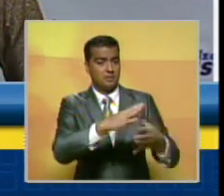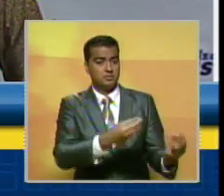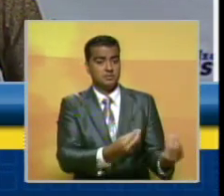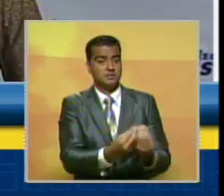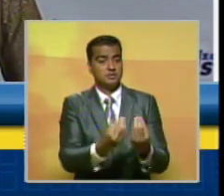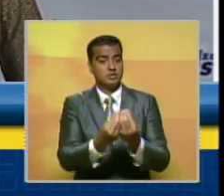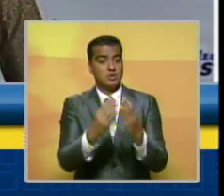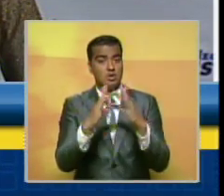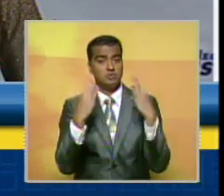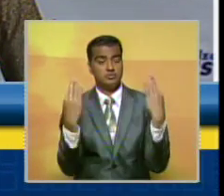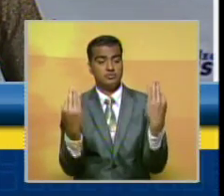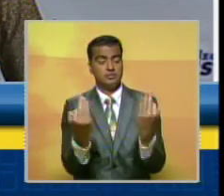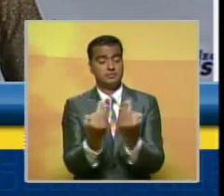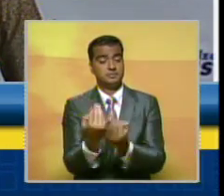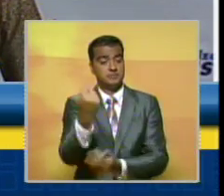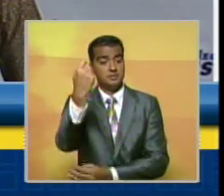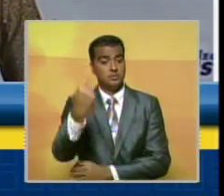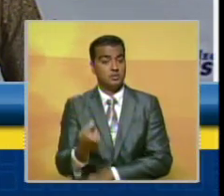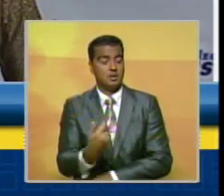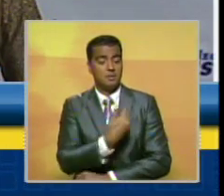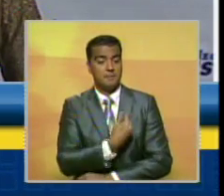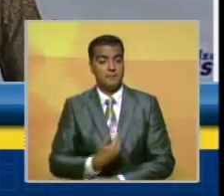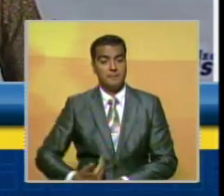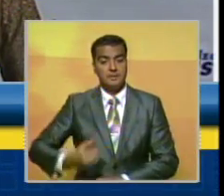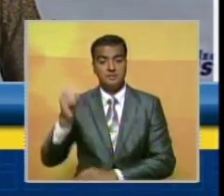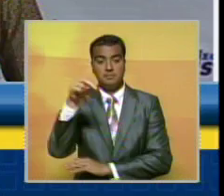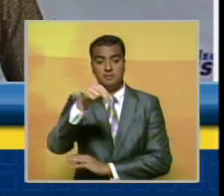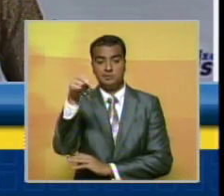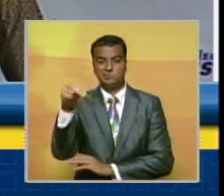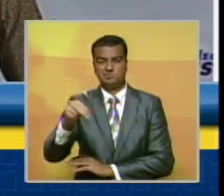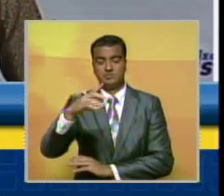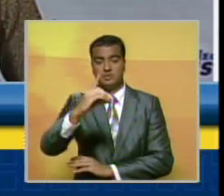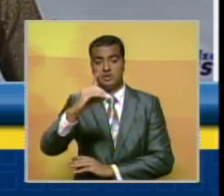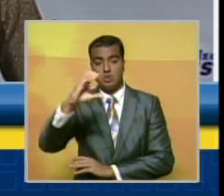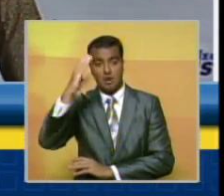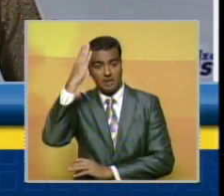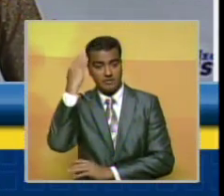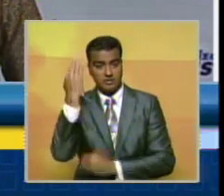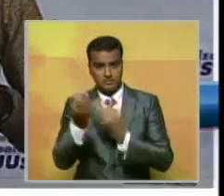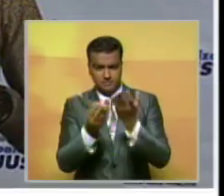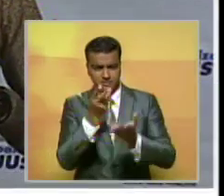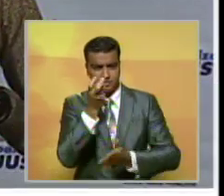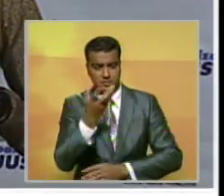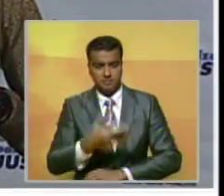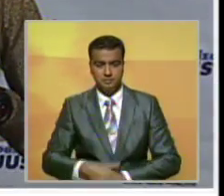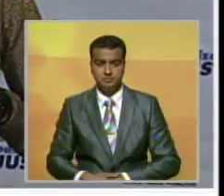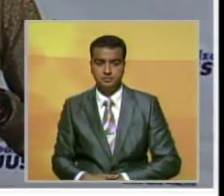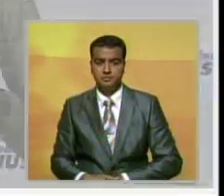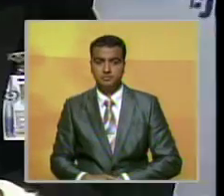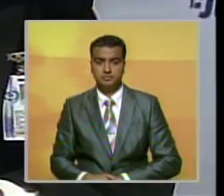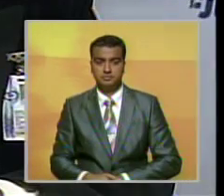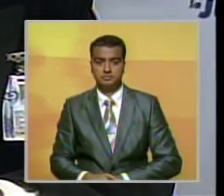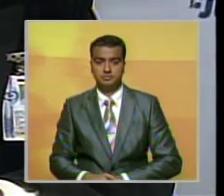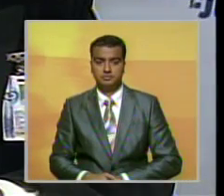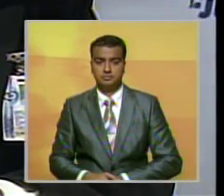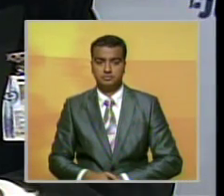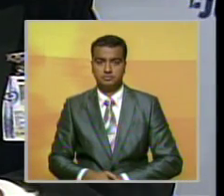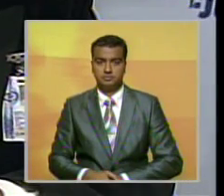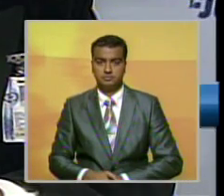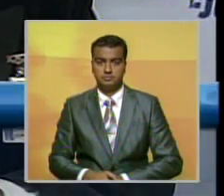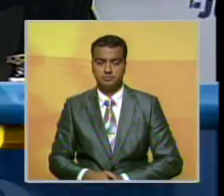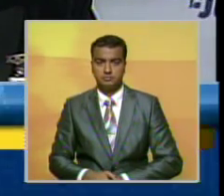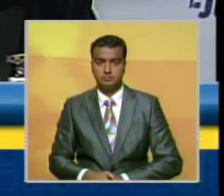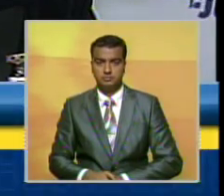de su familia y el diputado presidente de la Asamblea Nacional, Diosdado Cabello. Escuchamos parte de las declaraciones.